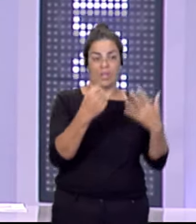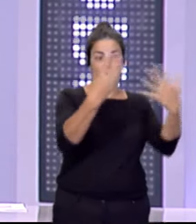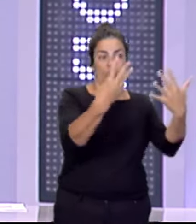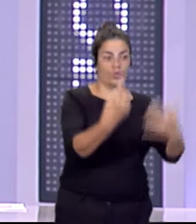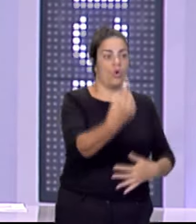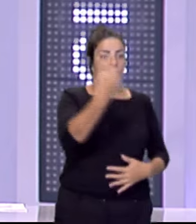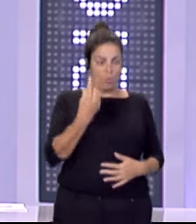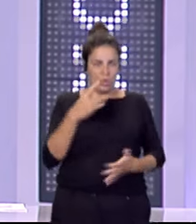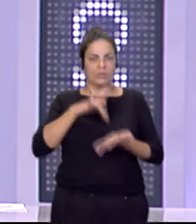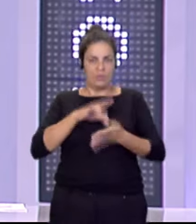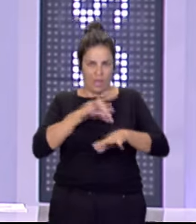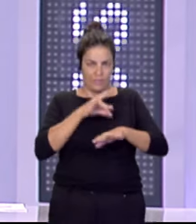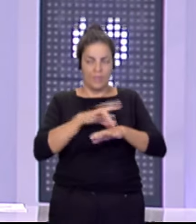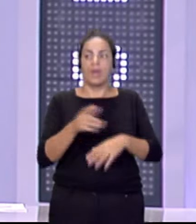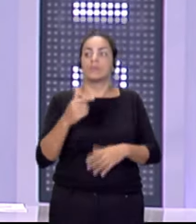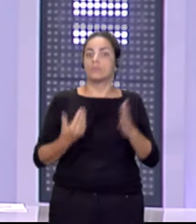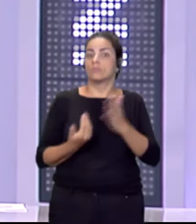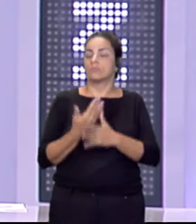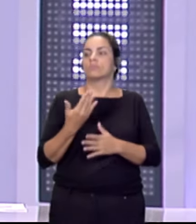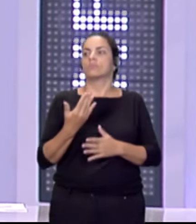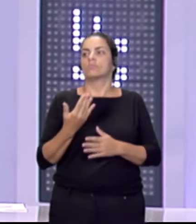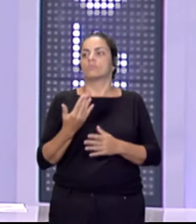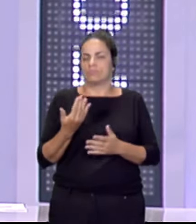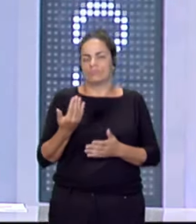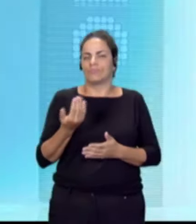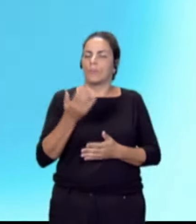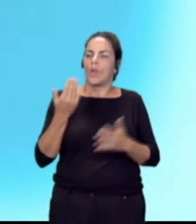sobre todo queremos lanzar un mensaje de esperanza.